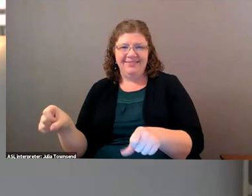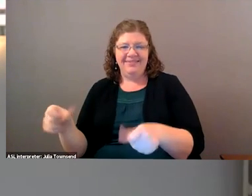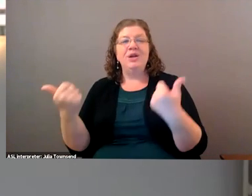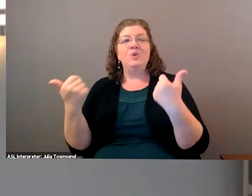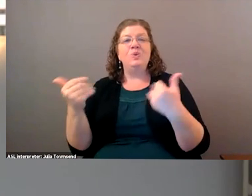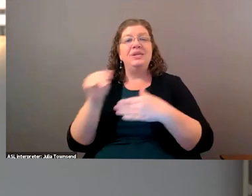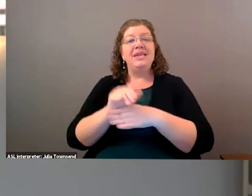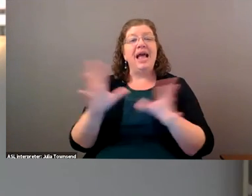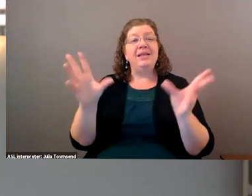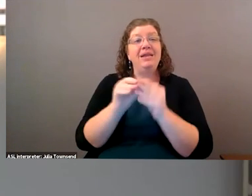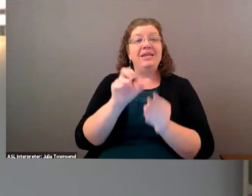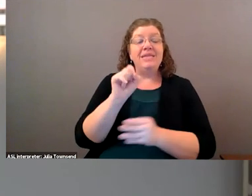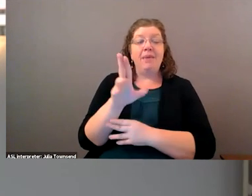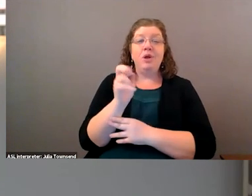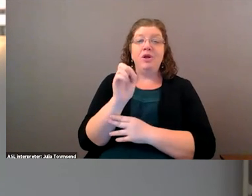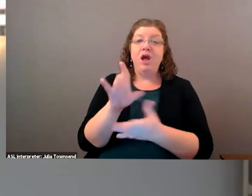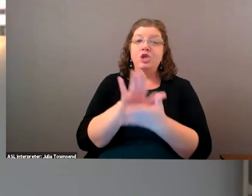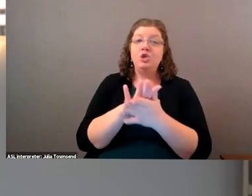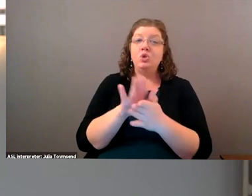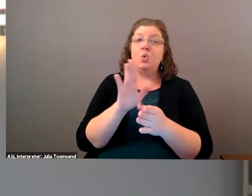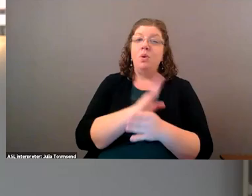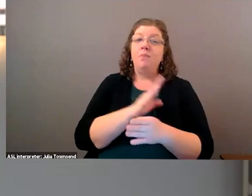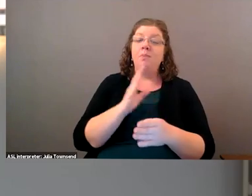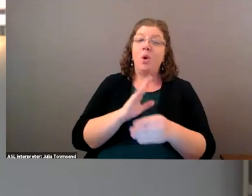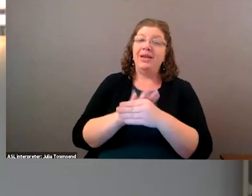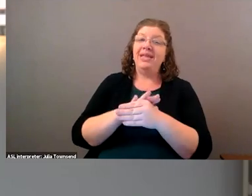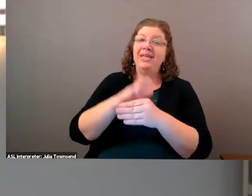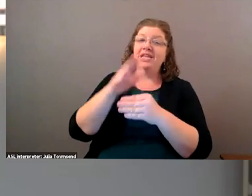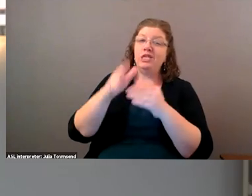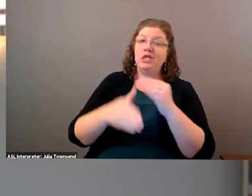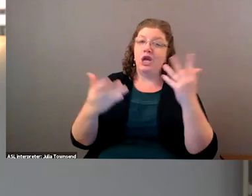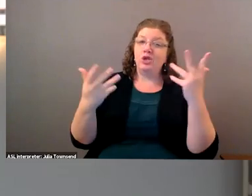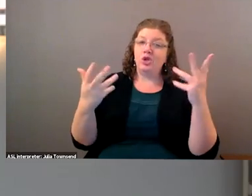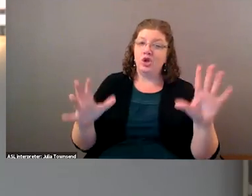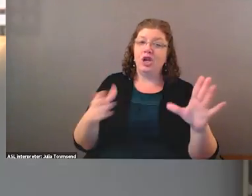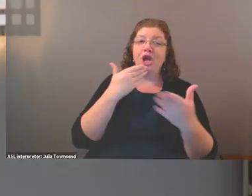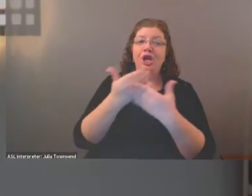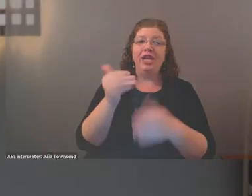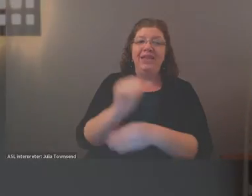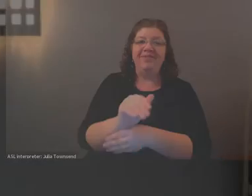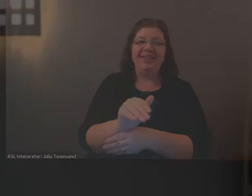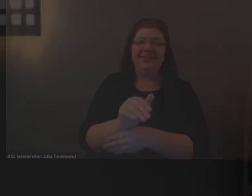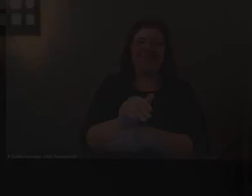La sesión del Consejo de Educación de Santa Bárbara se da por clausurada. Buenas tardes.